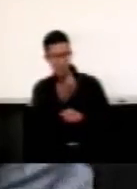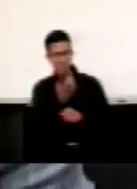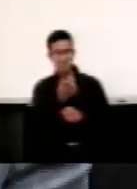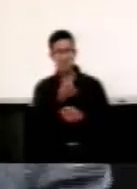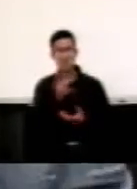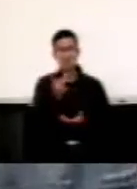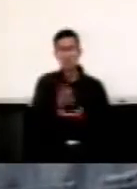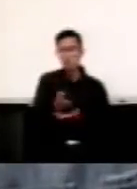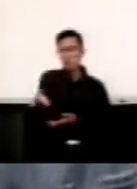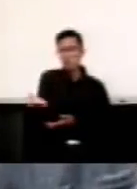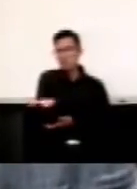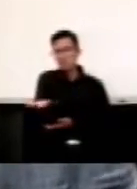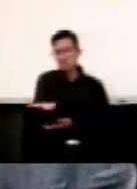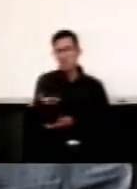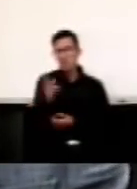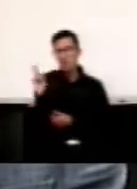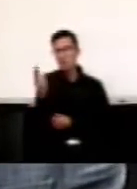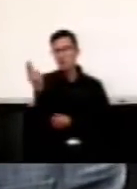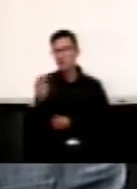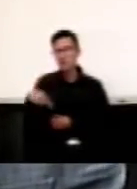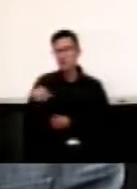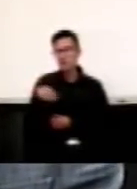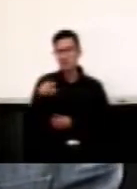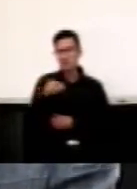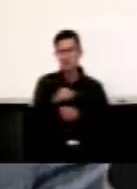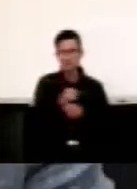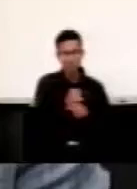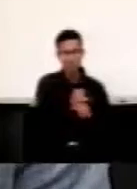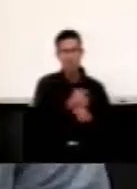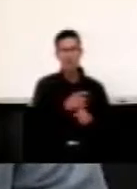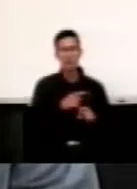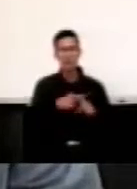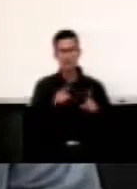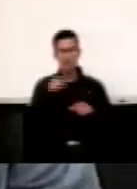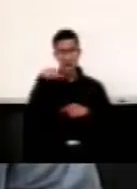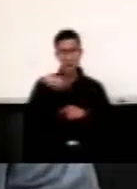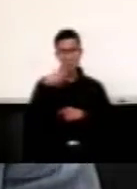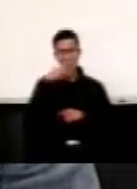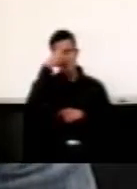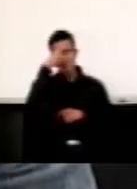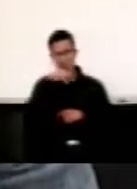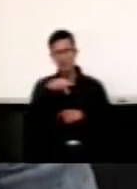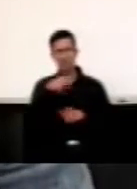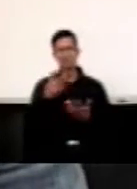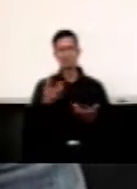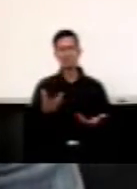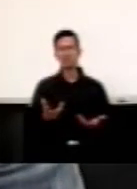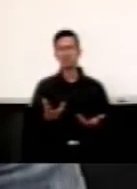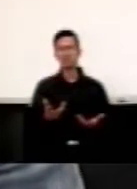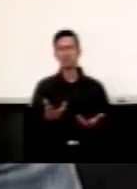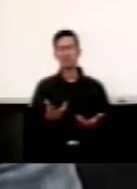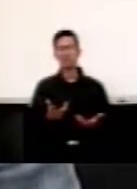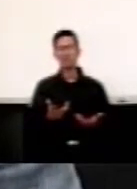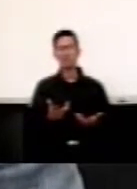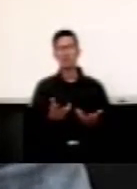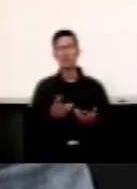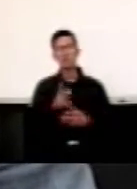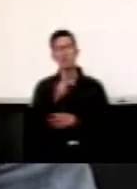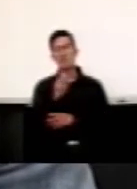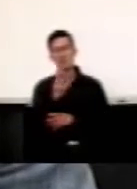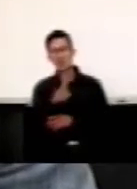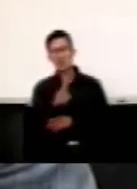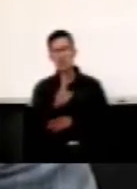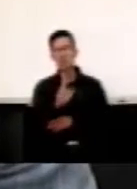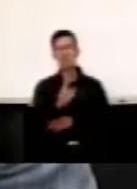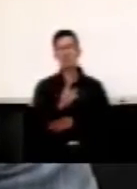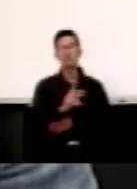universidades, pues la ventaja de que tenemos en países como México, sucede también en otros como Perú,